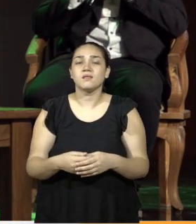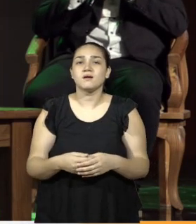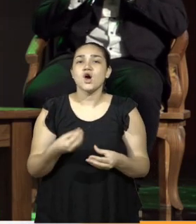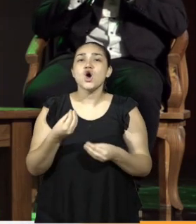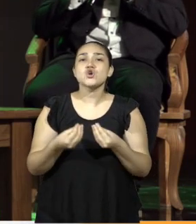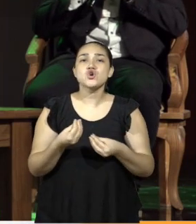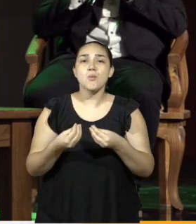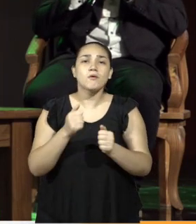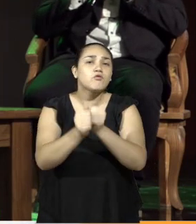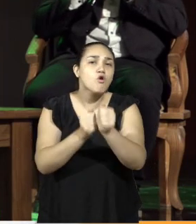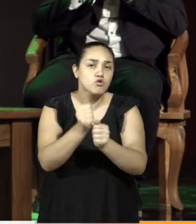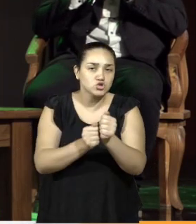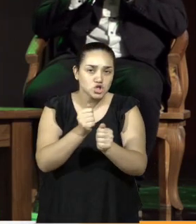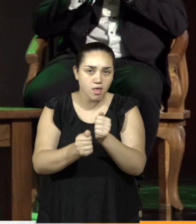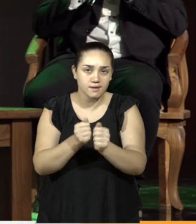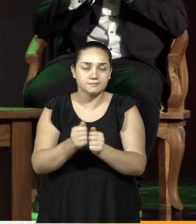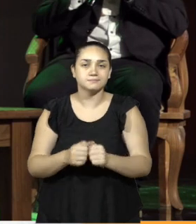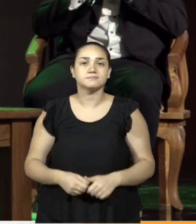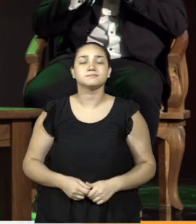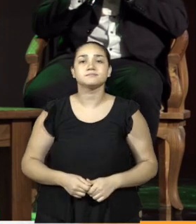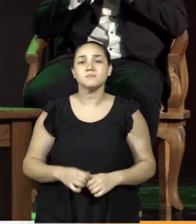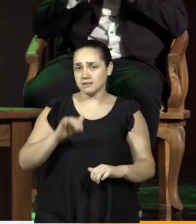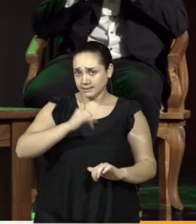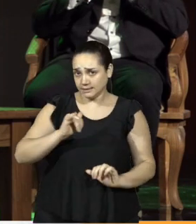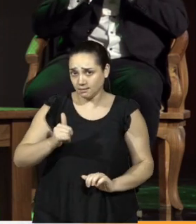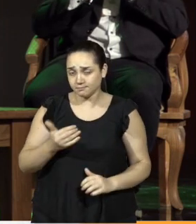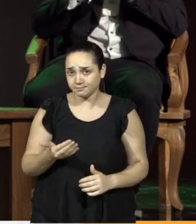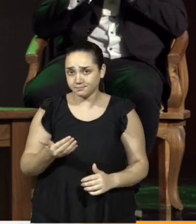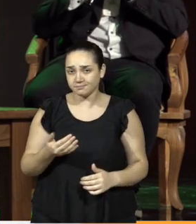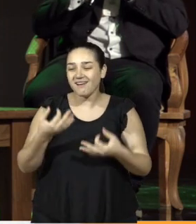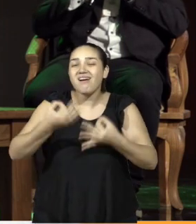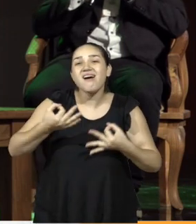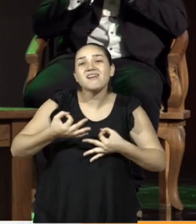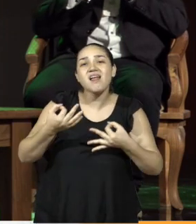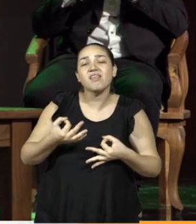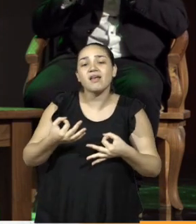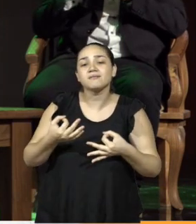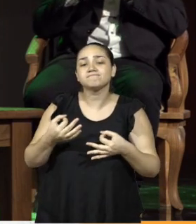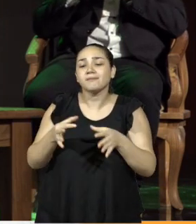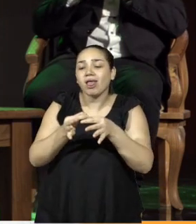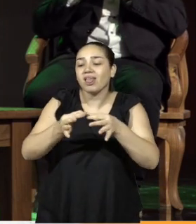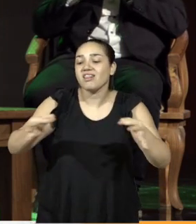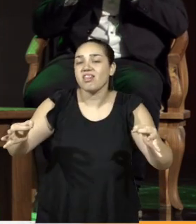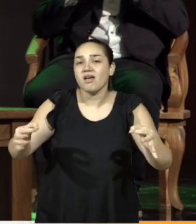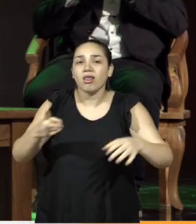¿Cómo se realiza los anillos cortafuegos? Sí, en realidad, bueno, es una línea de defensa en donde